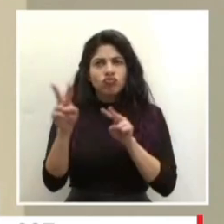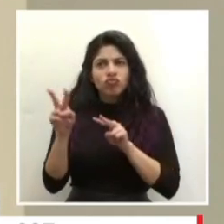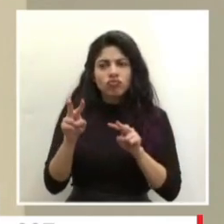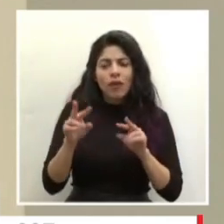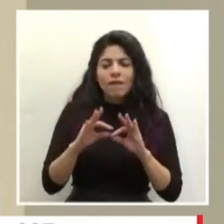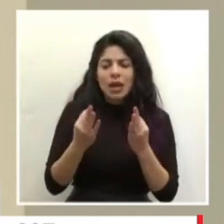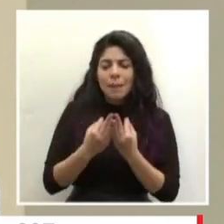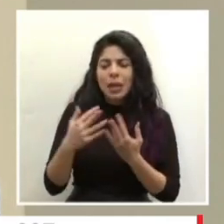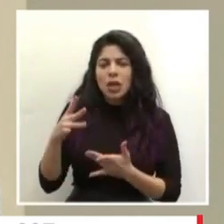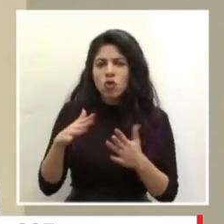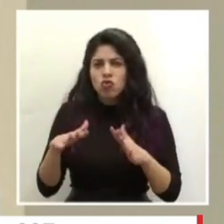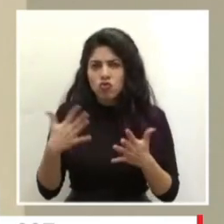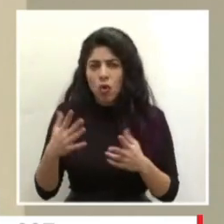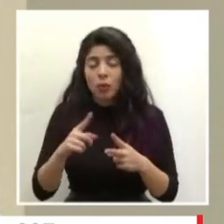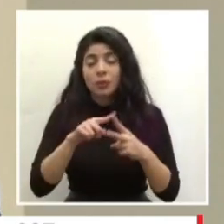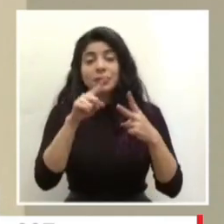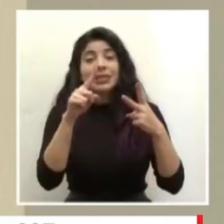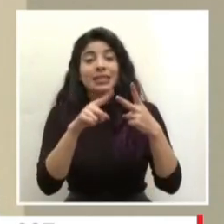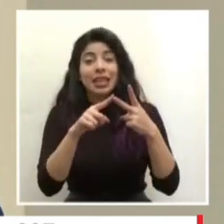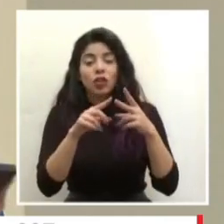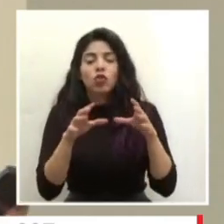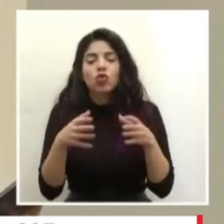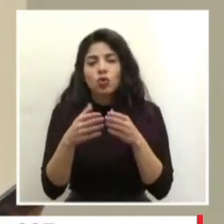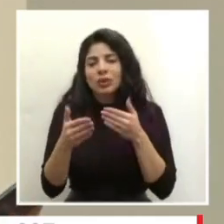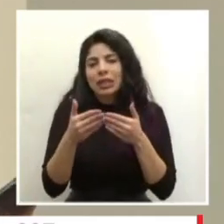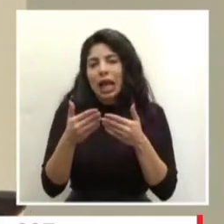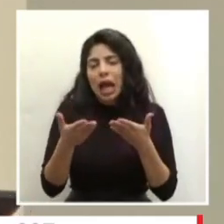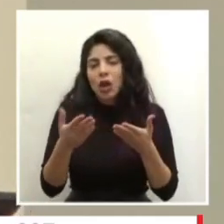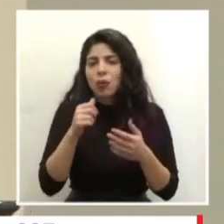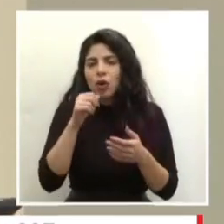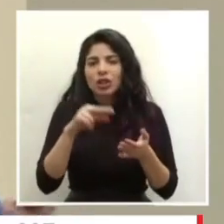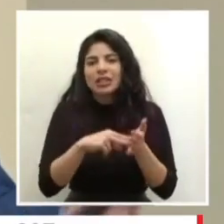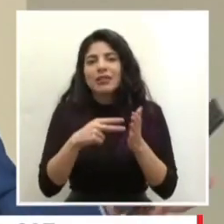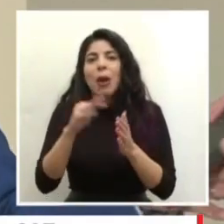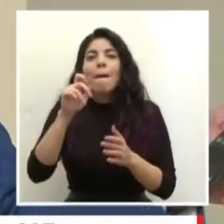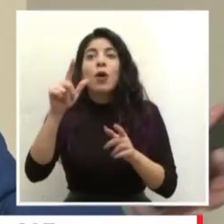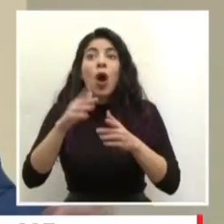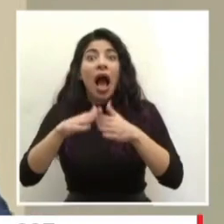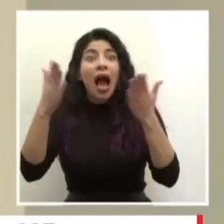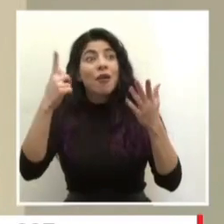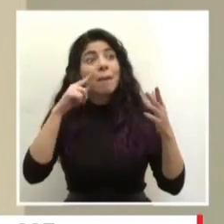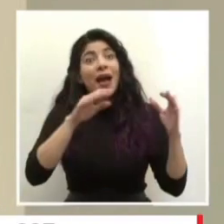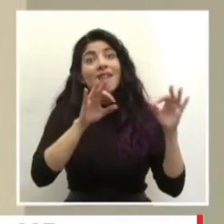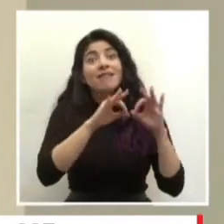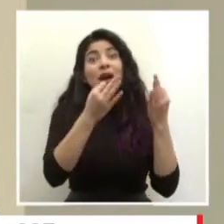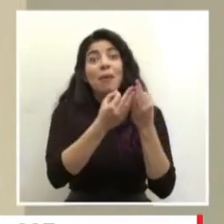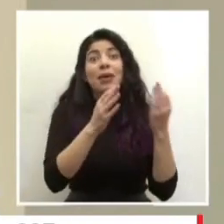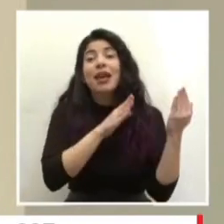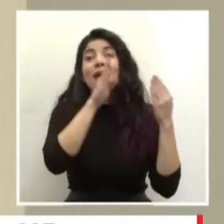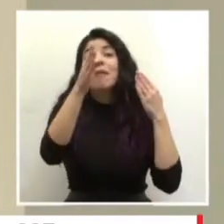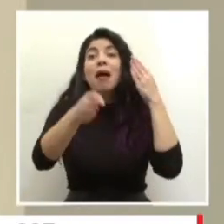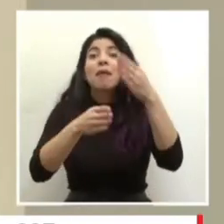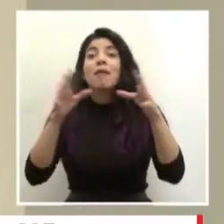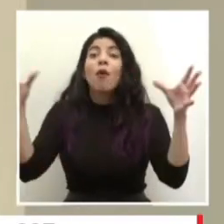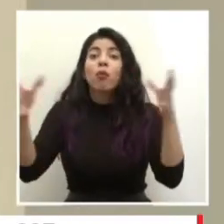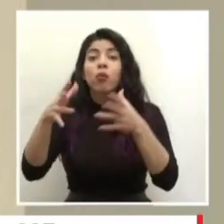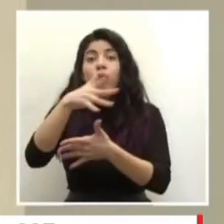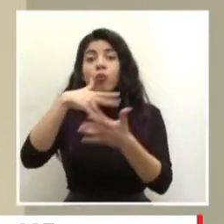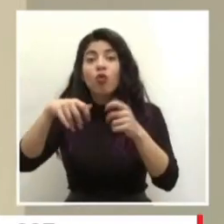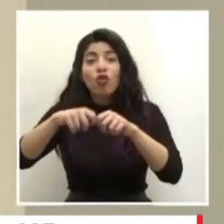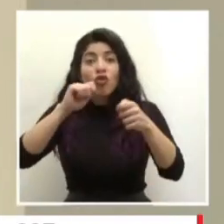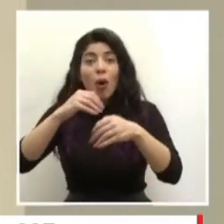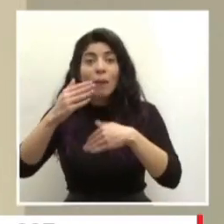comportamiento de su familia, en segunda instancia, de su núcleo cercano, porque no es que vamos a abrir los moles para que se vayan a encontrar entre burbujas sociales y romper los